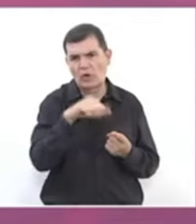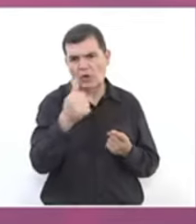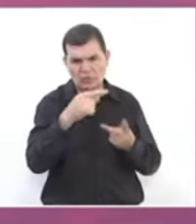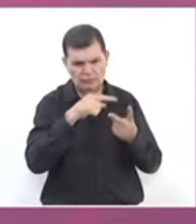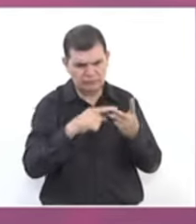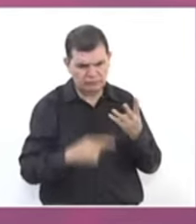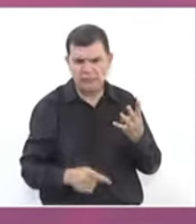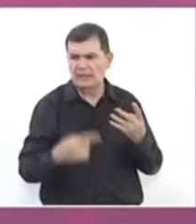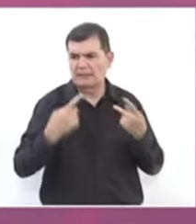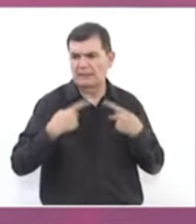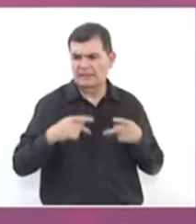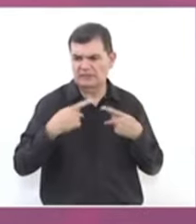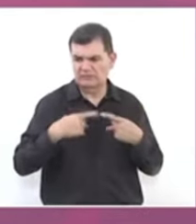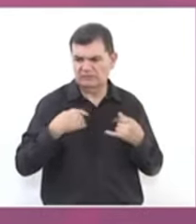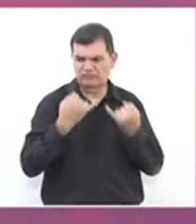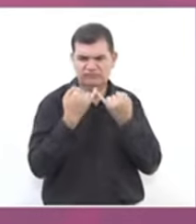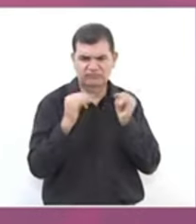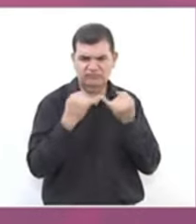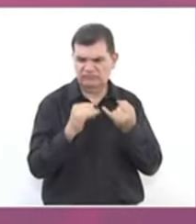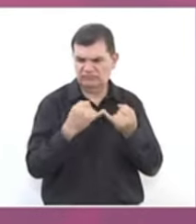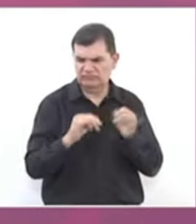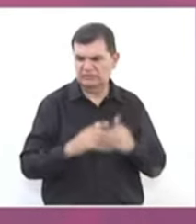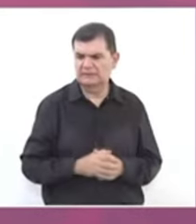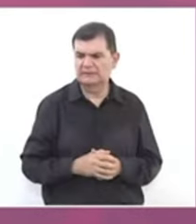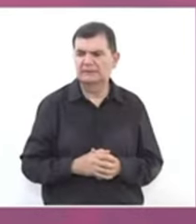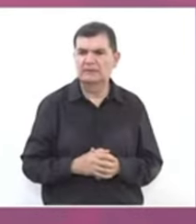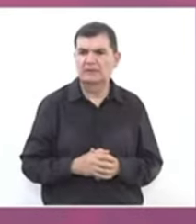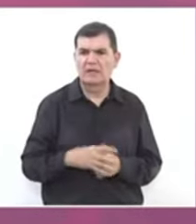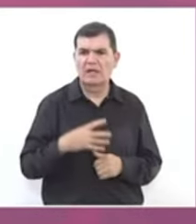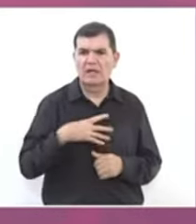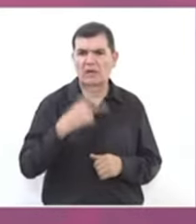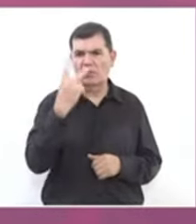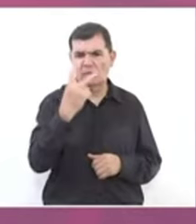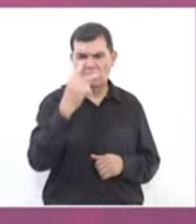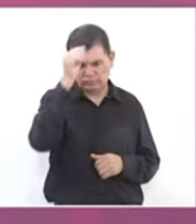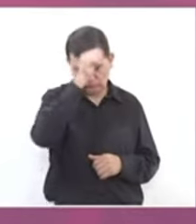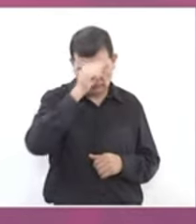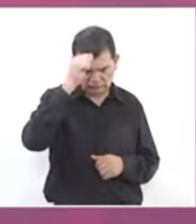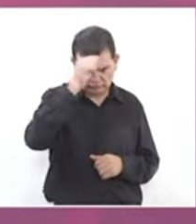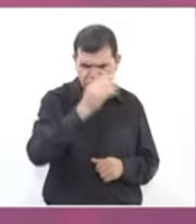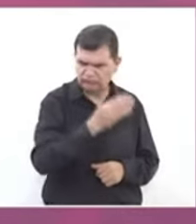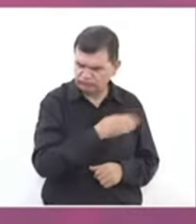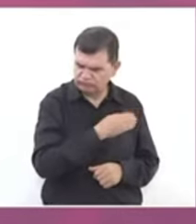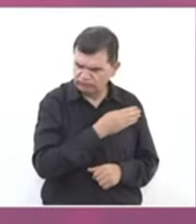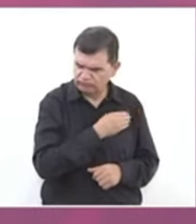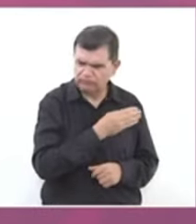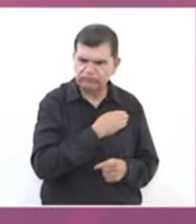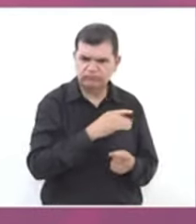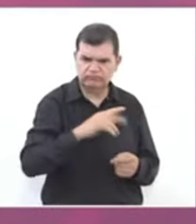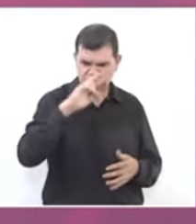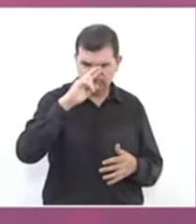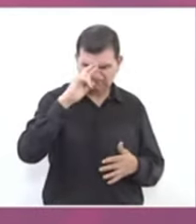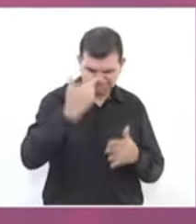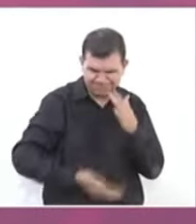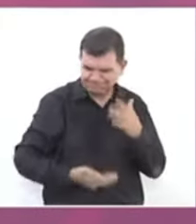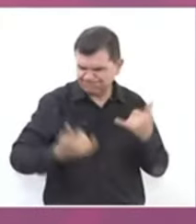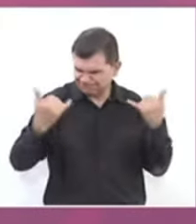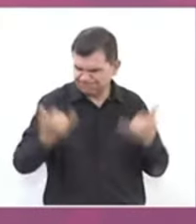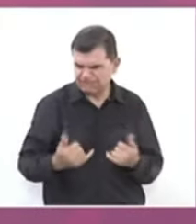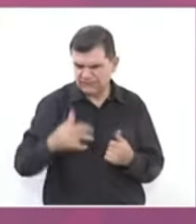AMLO. Recuerda suscribirte al canal. Ya vienen nuevos registros. El día de hoy es domingo. El presidente sigue